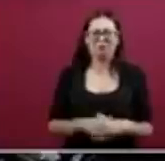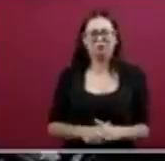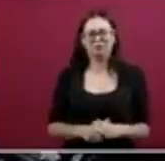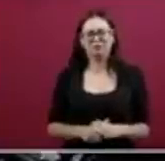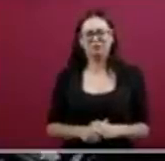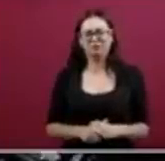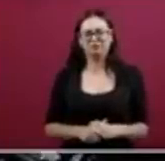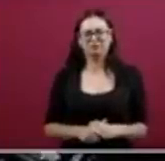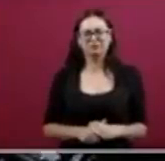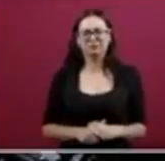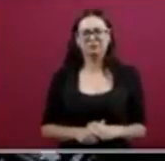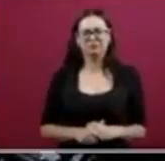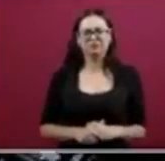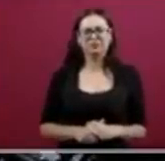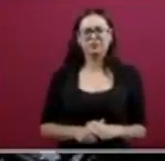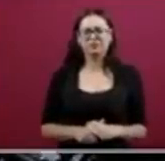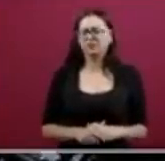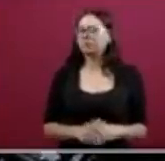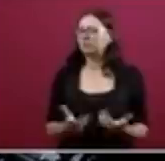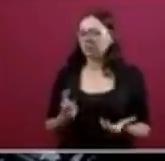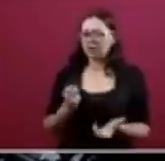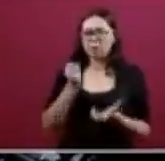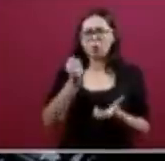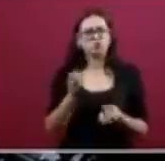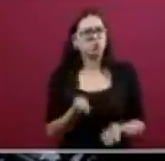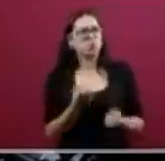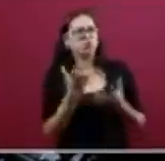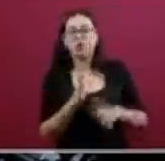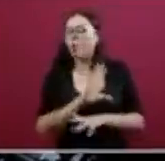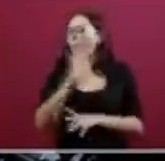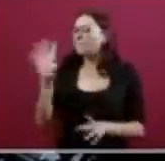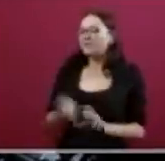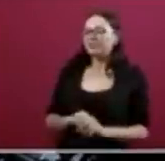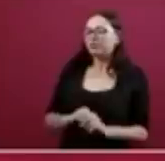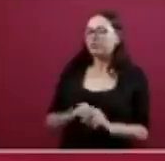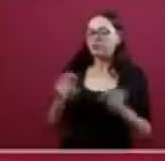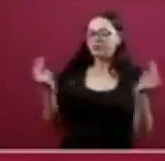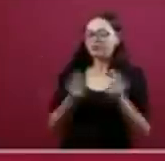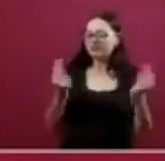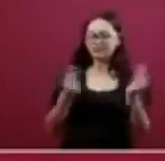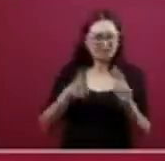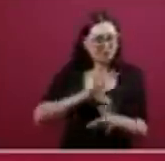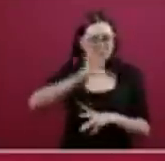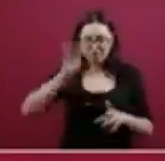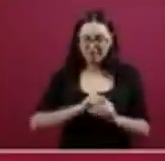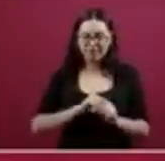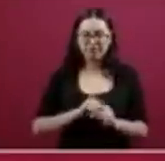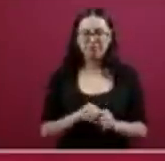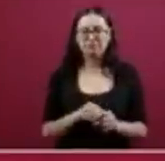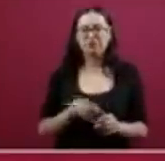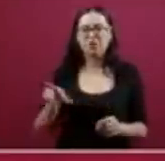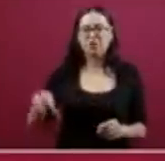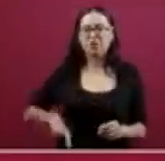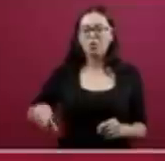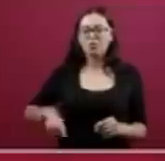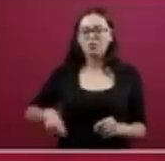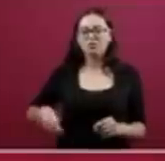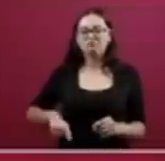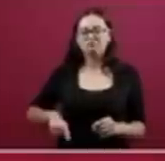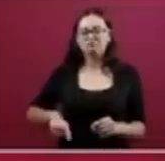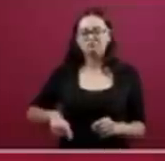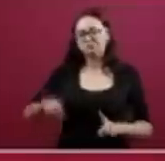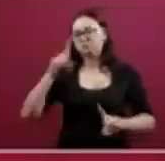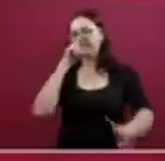¿Dónde estarán? Todos los que se necesiten. El gobierno nuestro tiene un